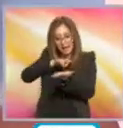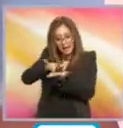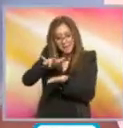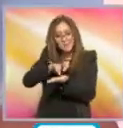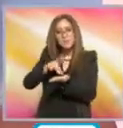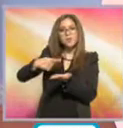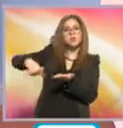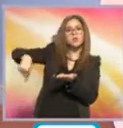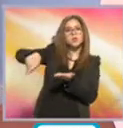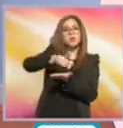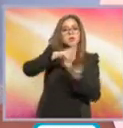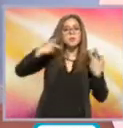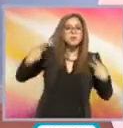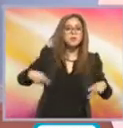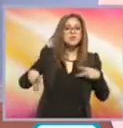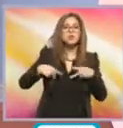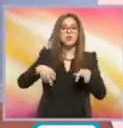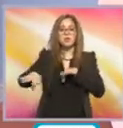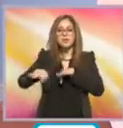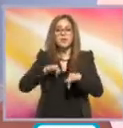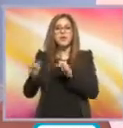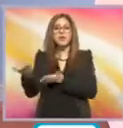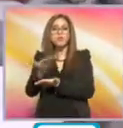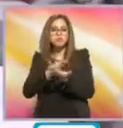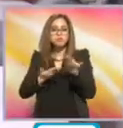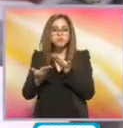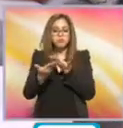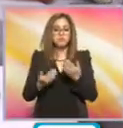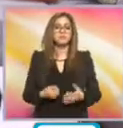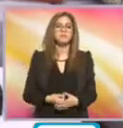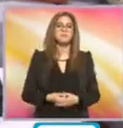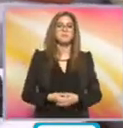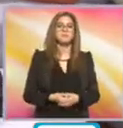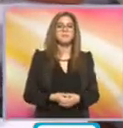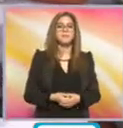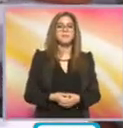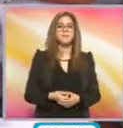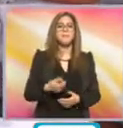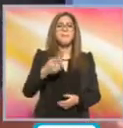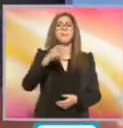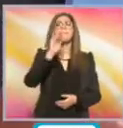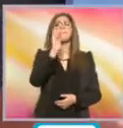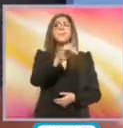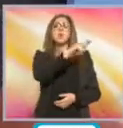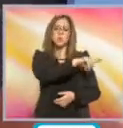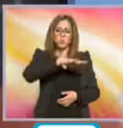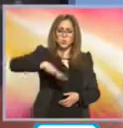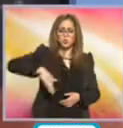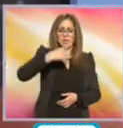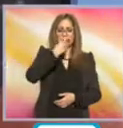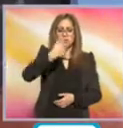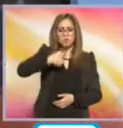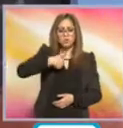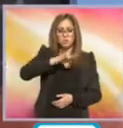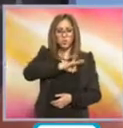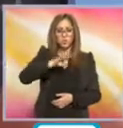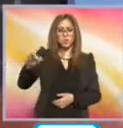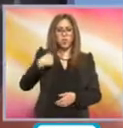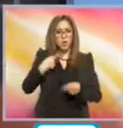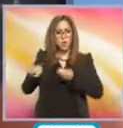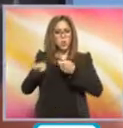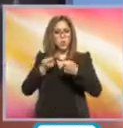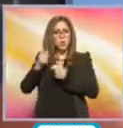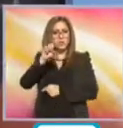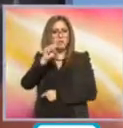de trabajo, ¿no? Y a propósito de las cosas que podemos hacer nosotros mismos para tratar un síndrome como este,